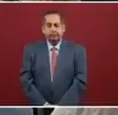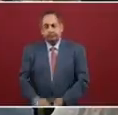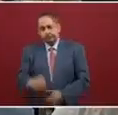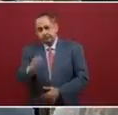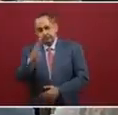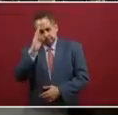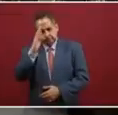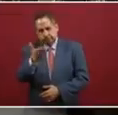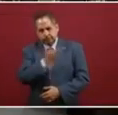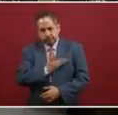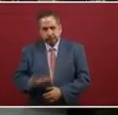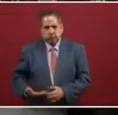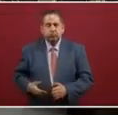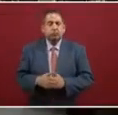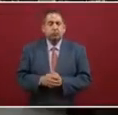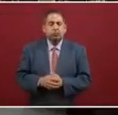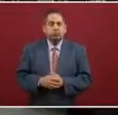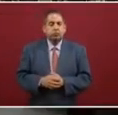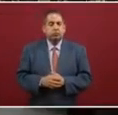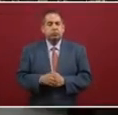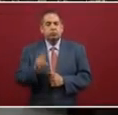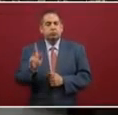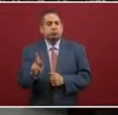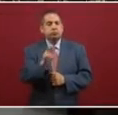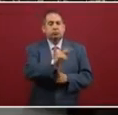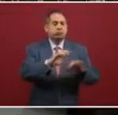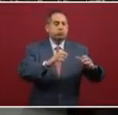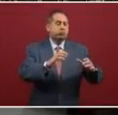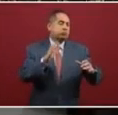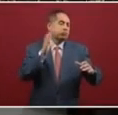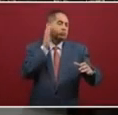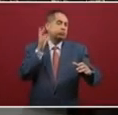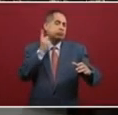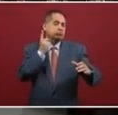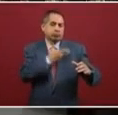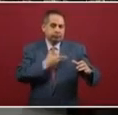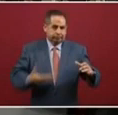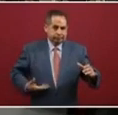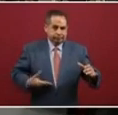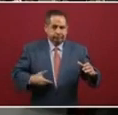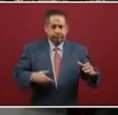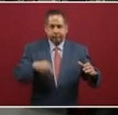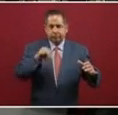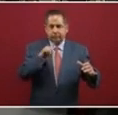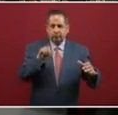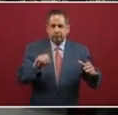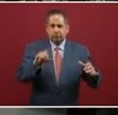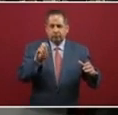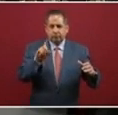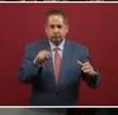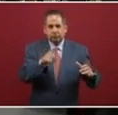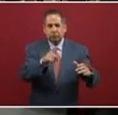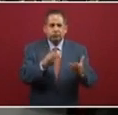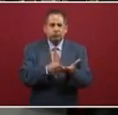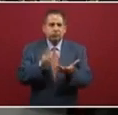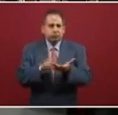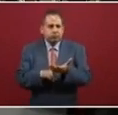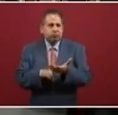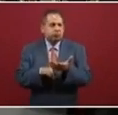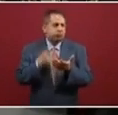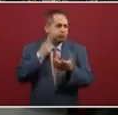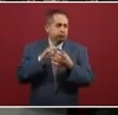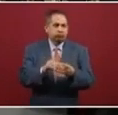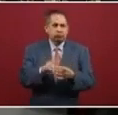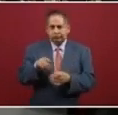Señor presidente, su homólogo de la Cámara de Diputados, Porfirio Muñoz Ledo, habló de una política de doble rasero, un trato injusto